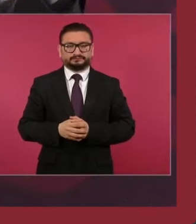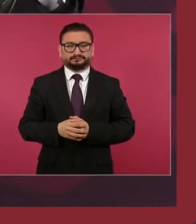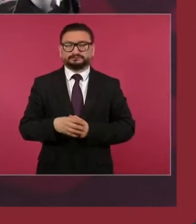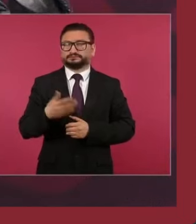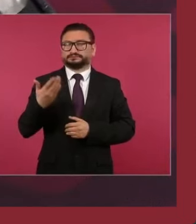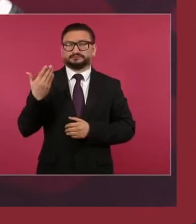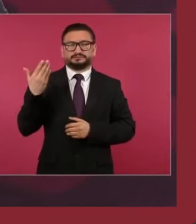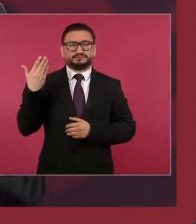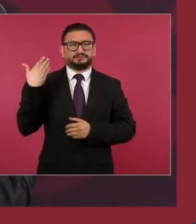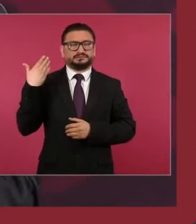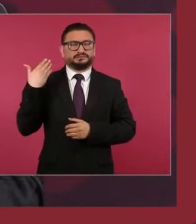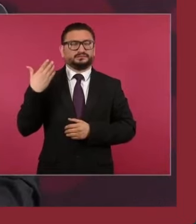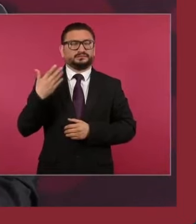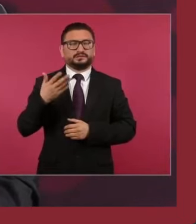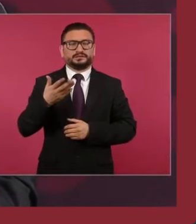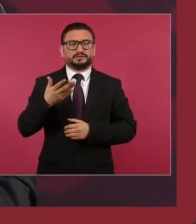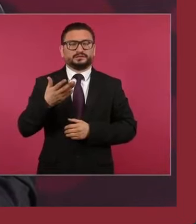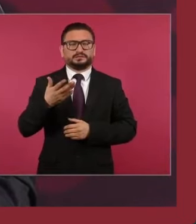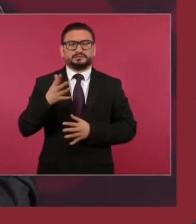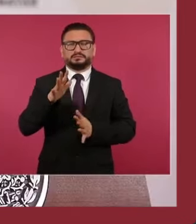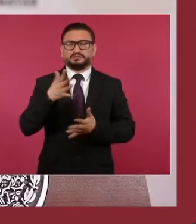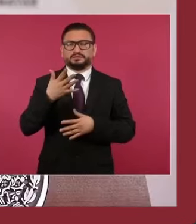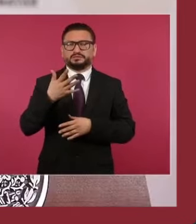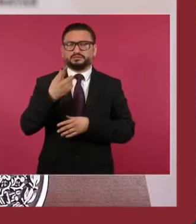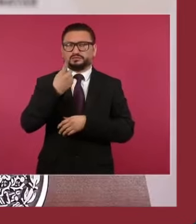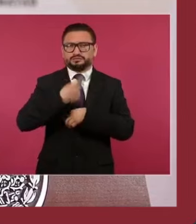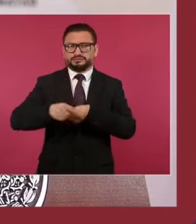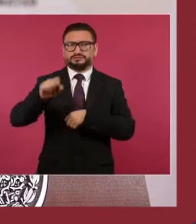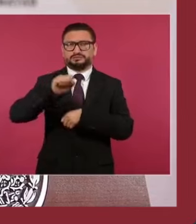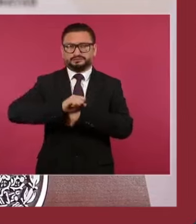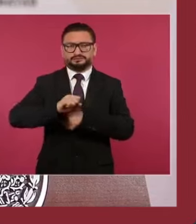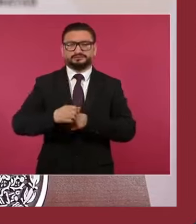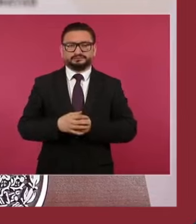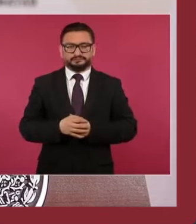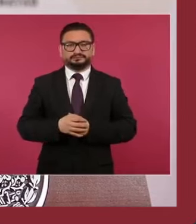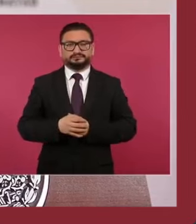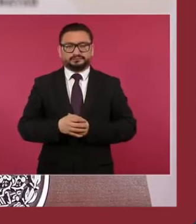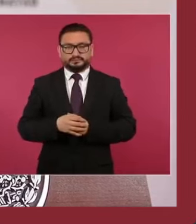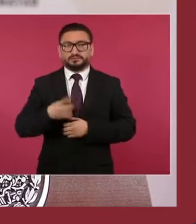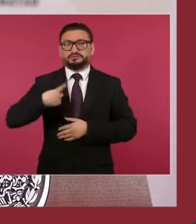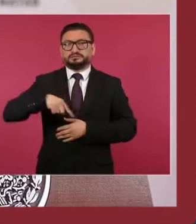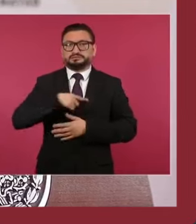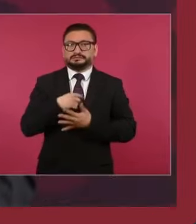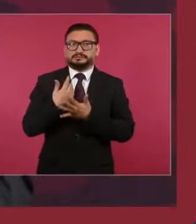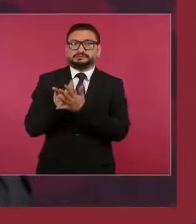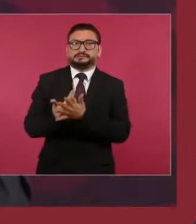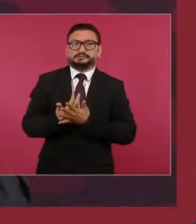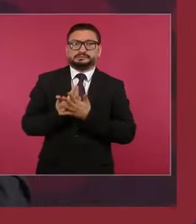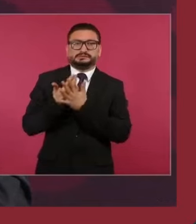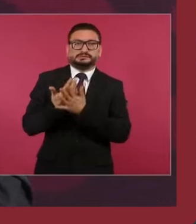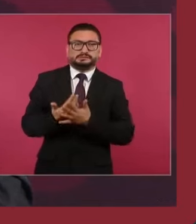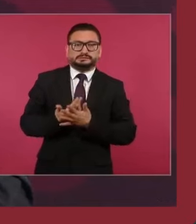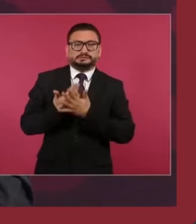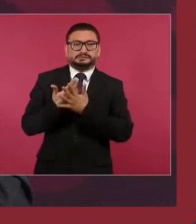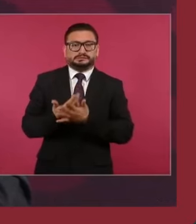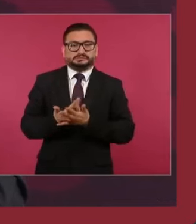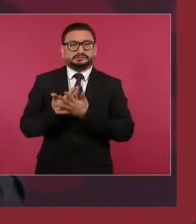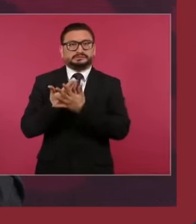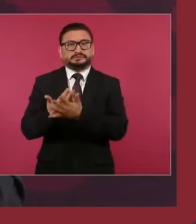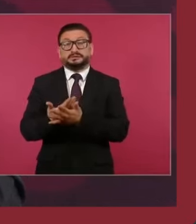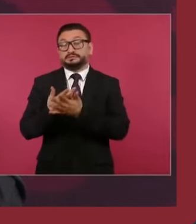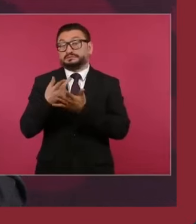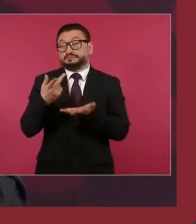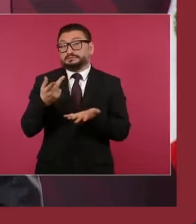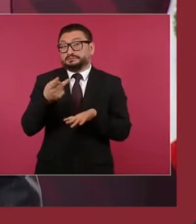Hace como una semana los esperamos y los esperamos,